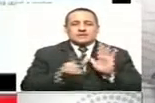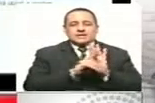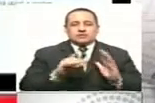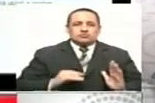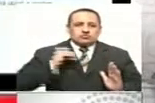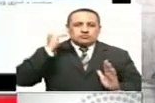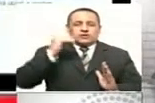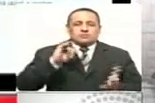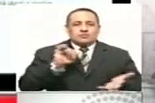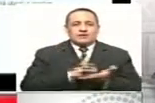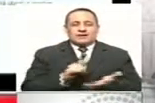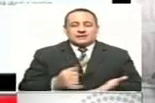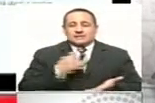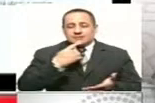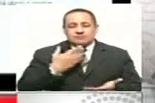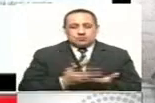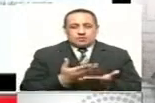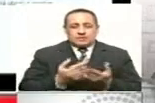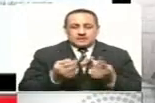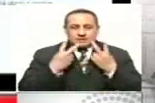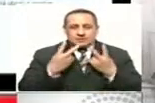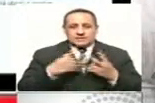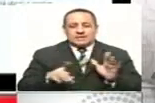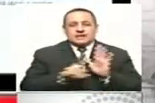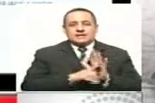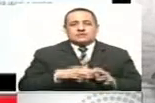que determina el decreto